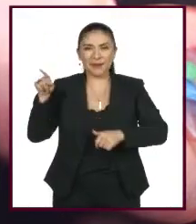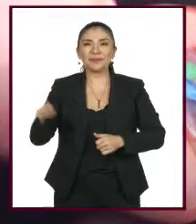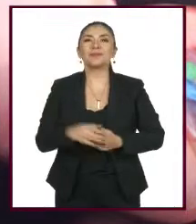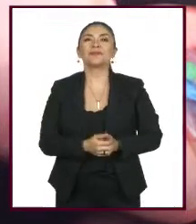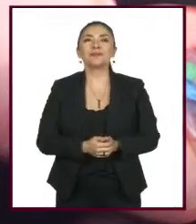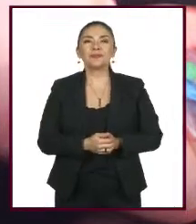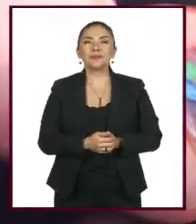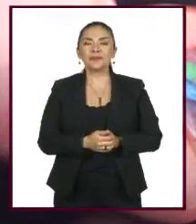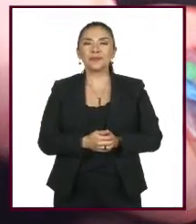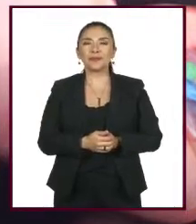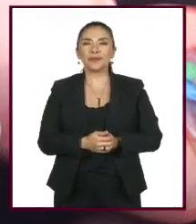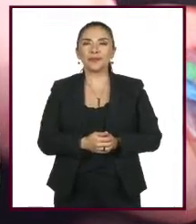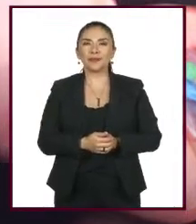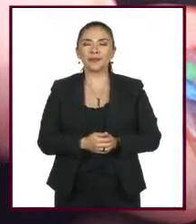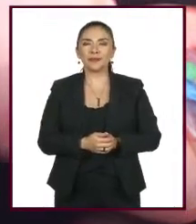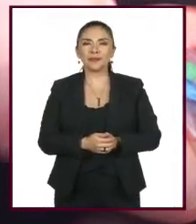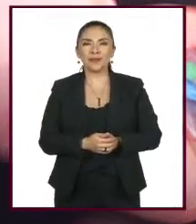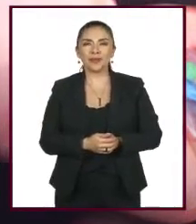el